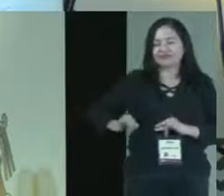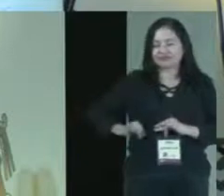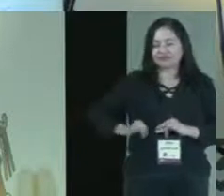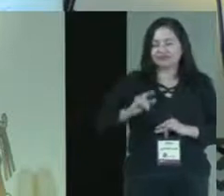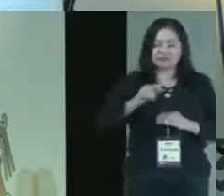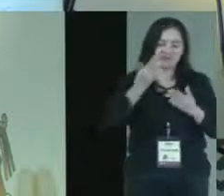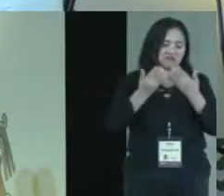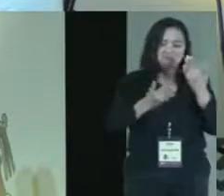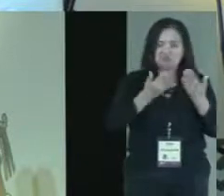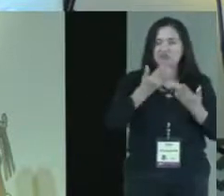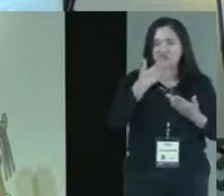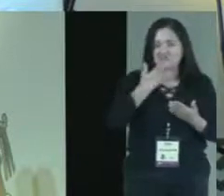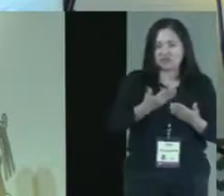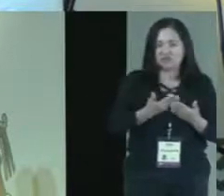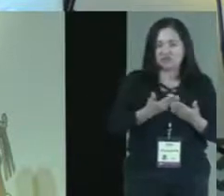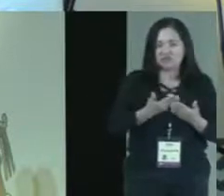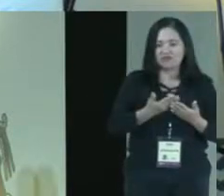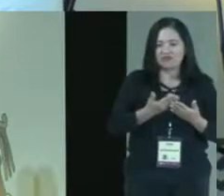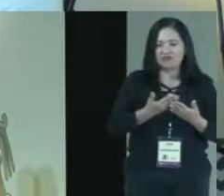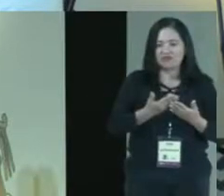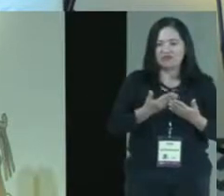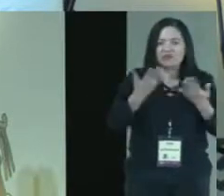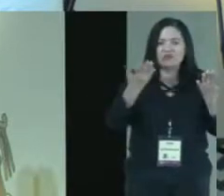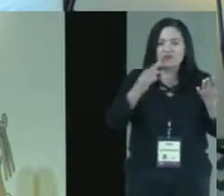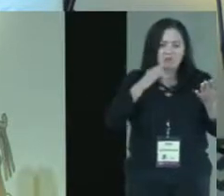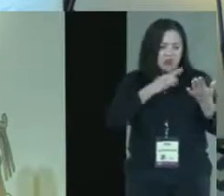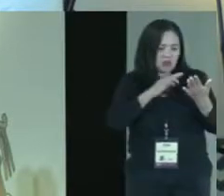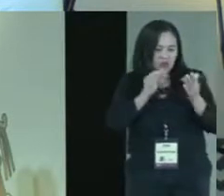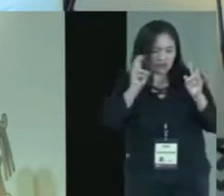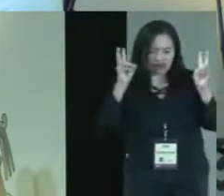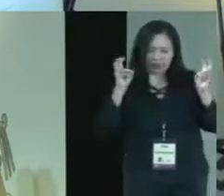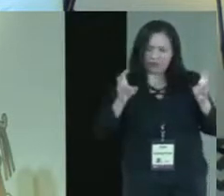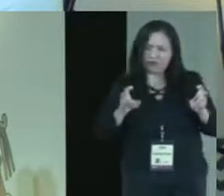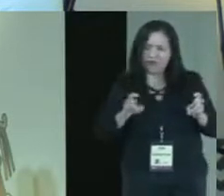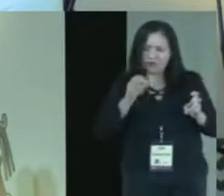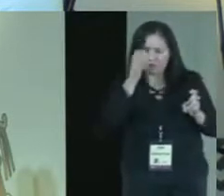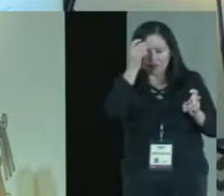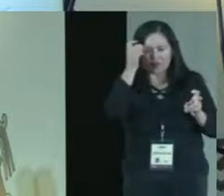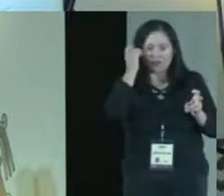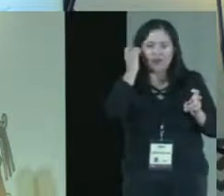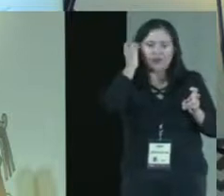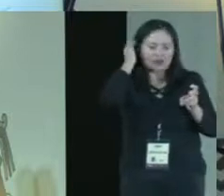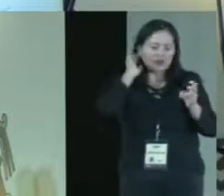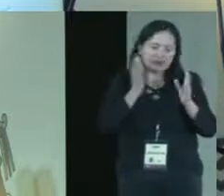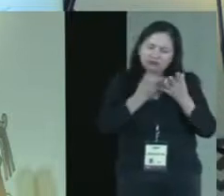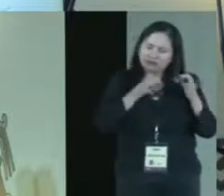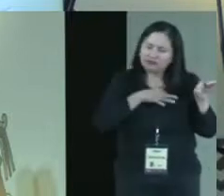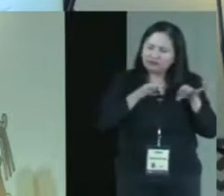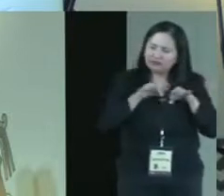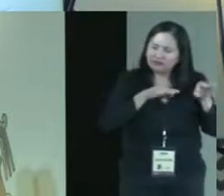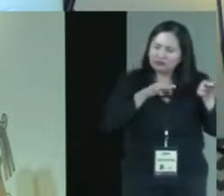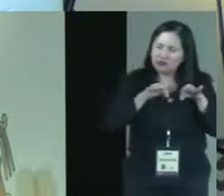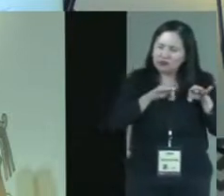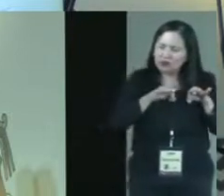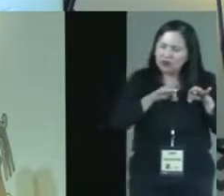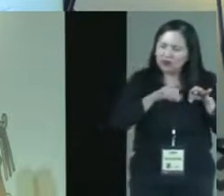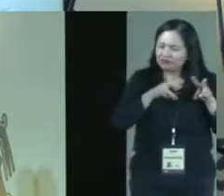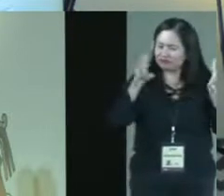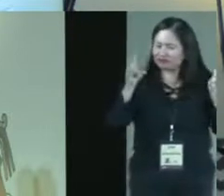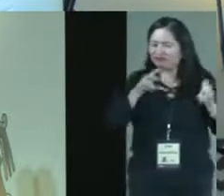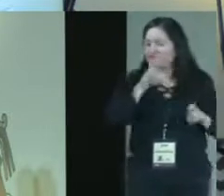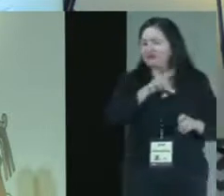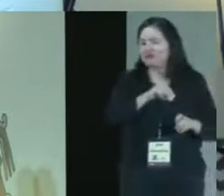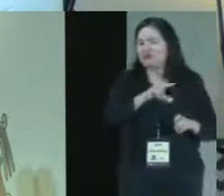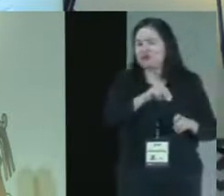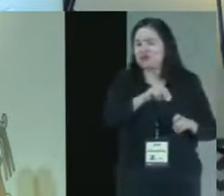amén en su introducción, de pronto los temas relevantes para México no eran los trabajadores y el mundo del trabajo. Los